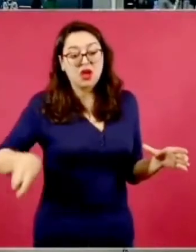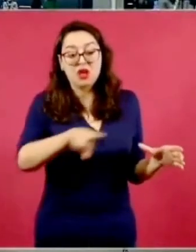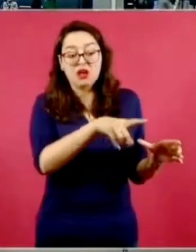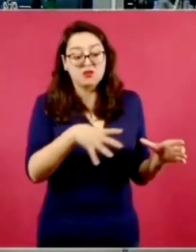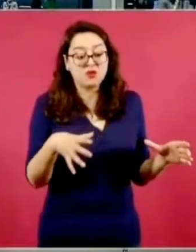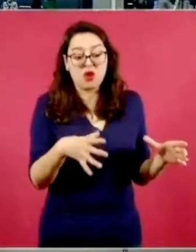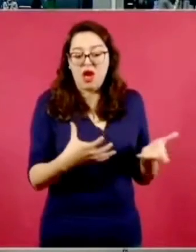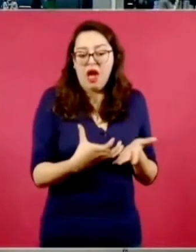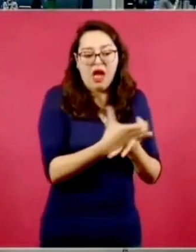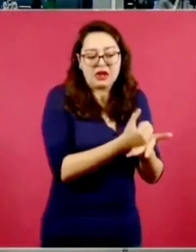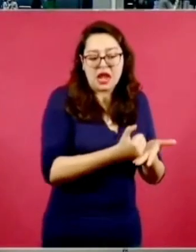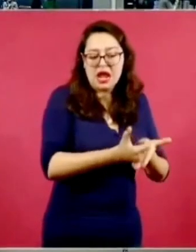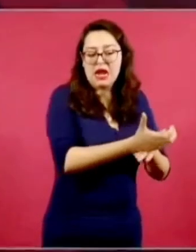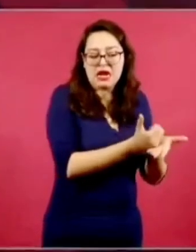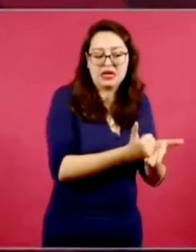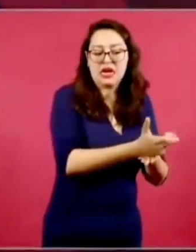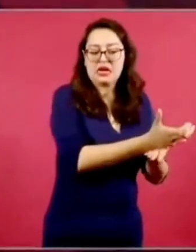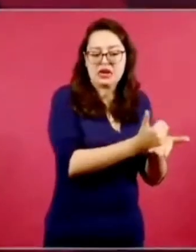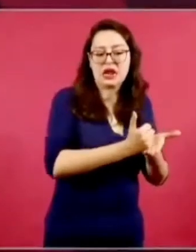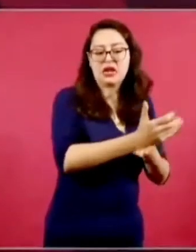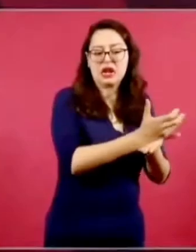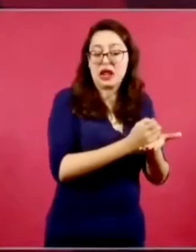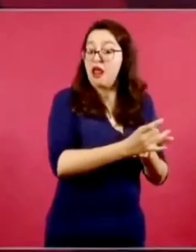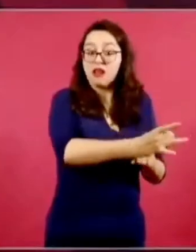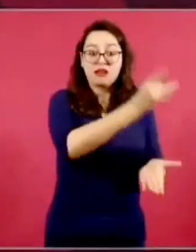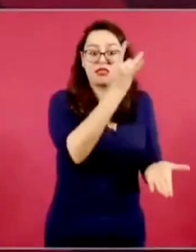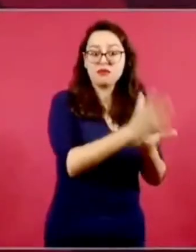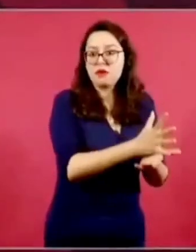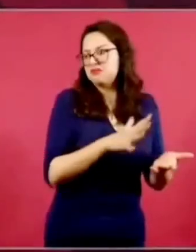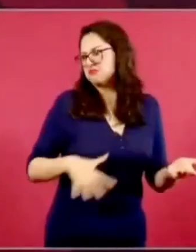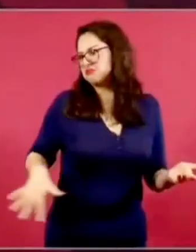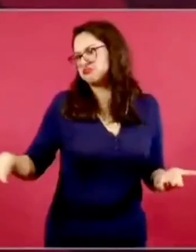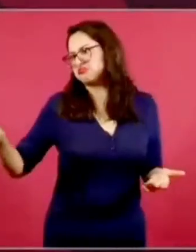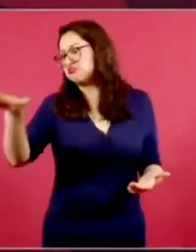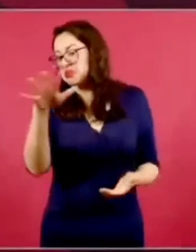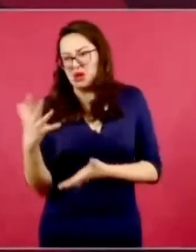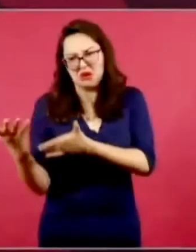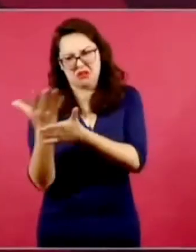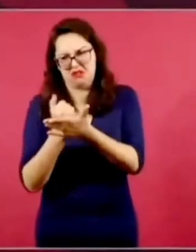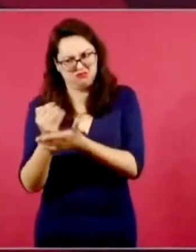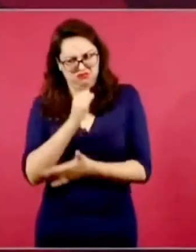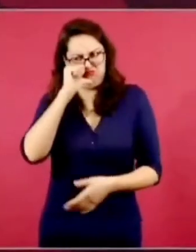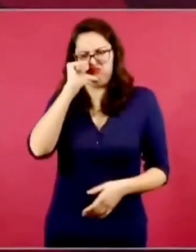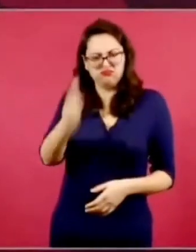porque fueron muchos años de neoliberalismo, neoporfirismo,